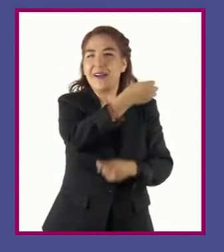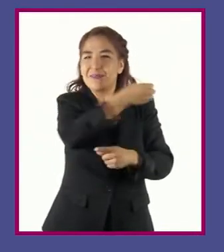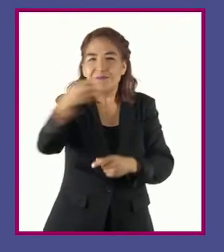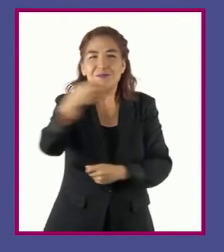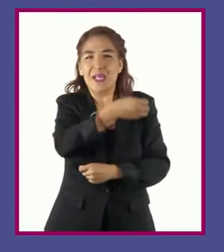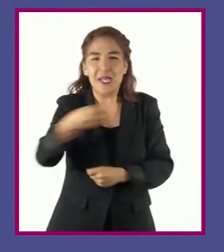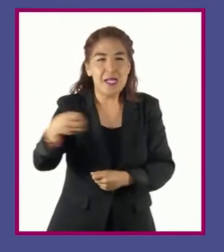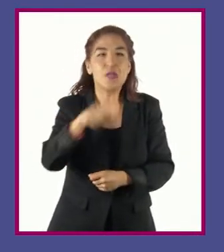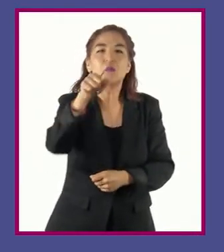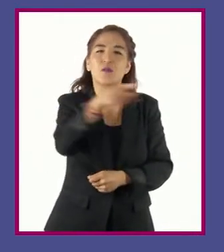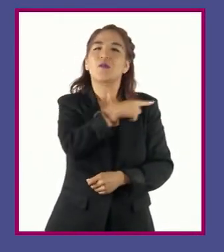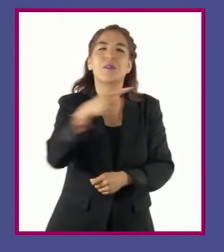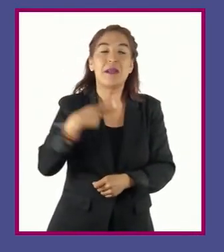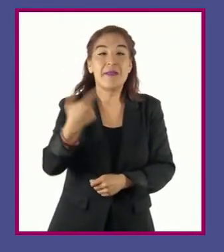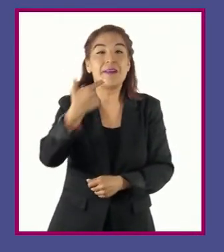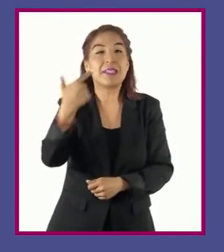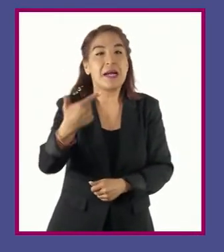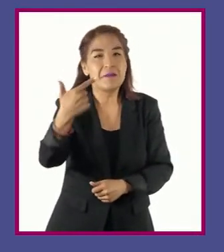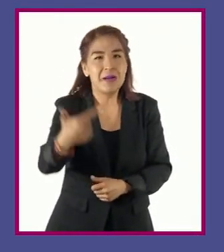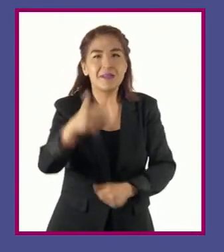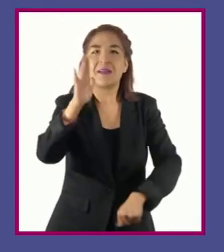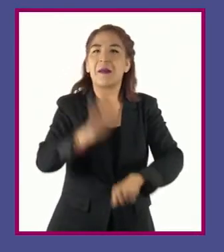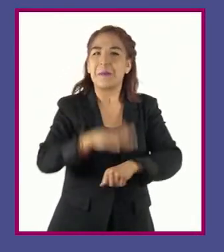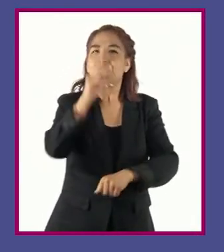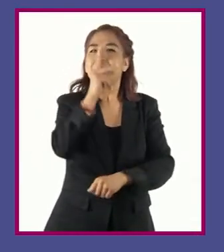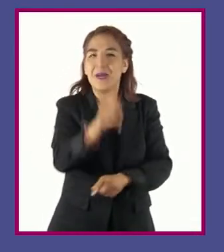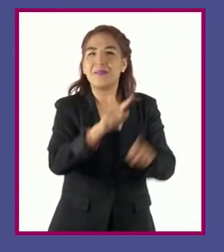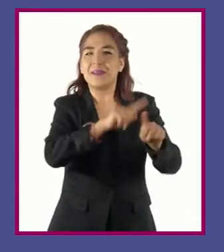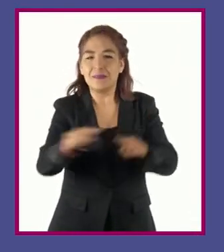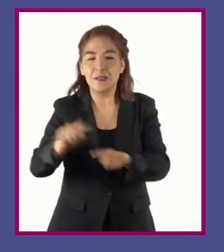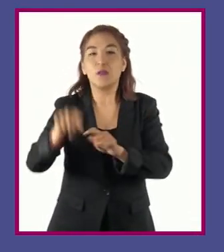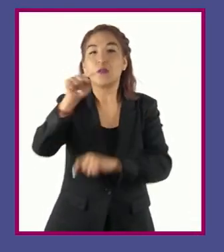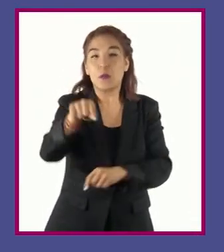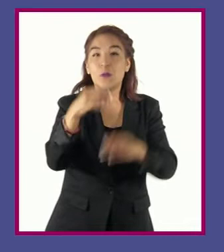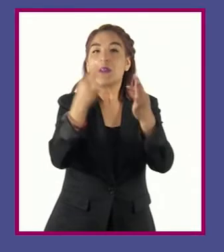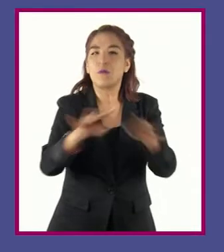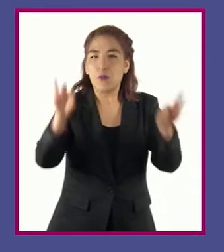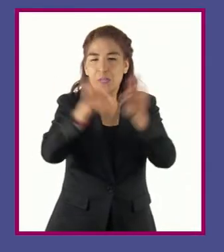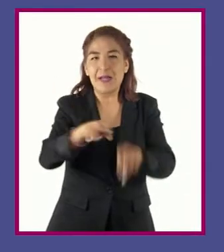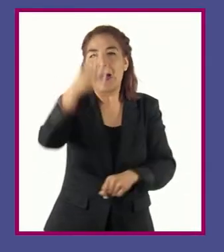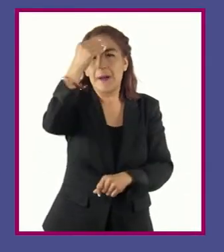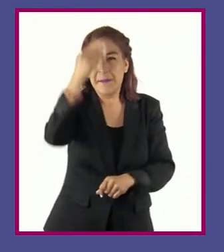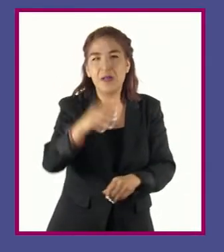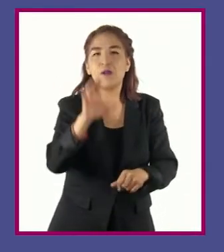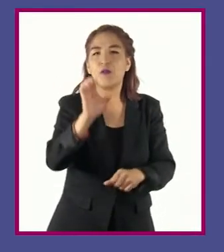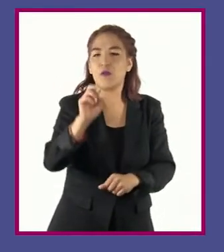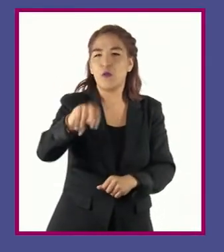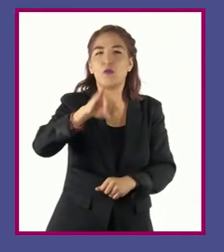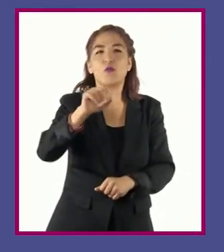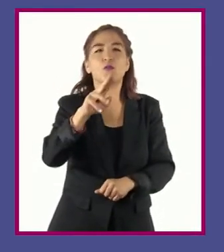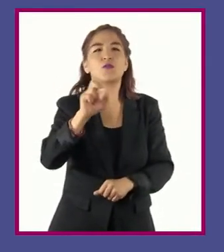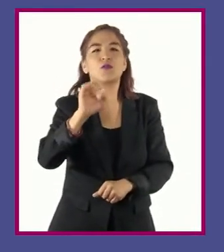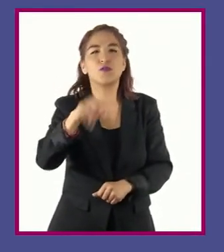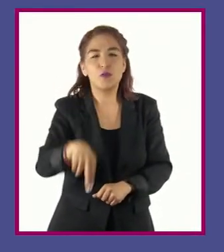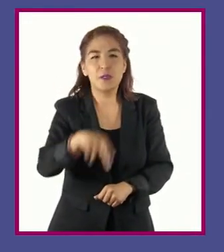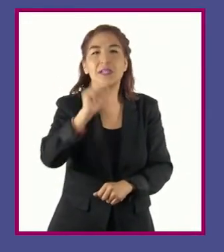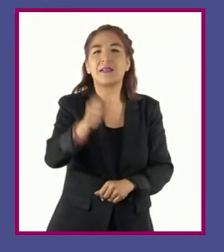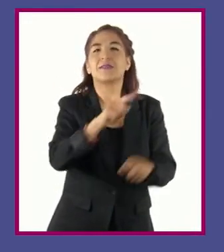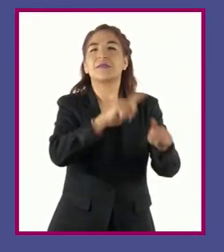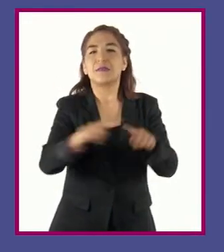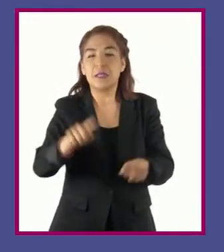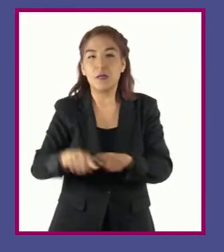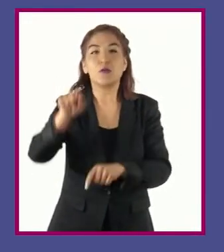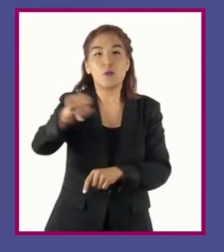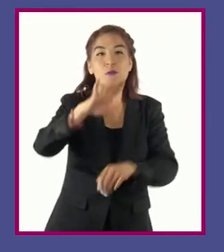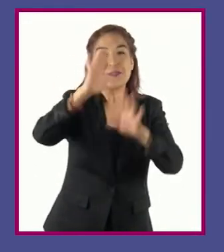evidentemente acudir a una gramática. Es importante que tú te aprendas las conjunciones, las identifiques y las